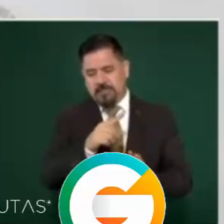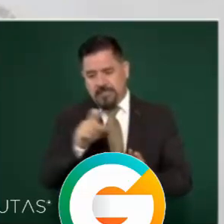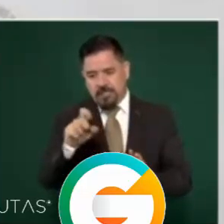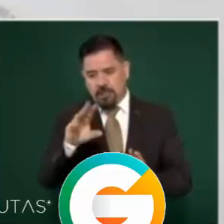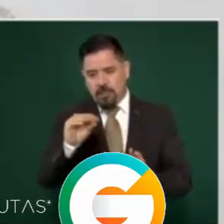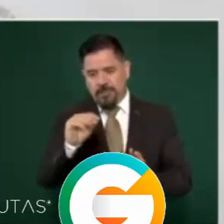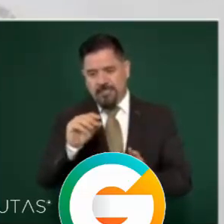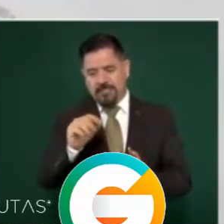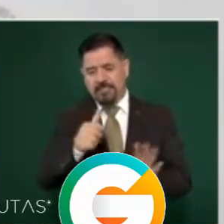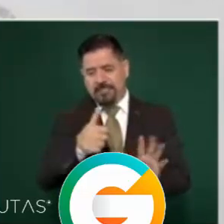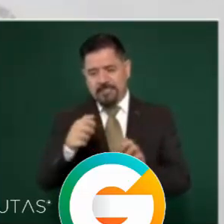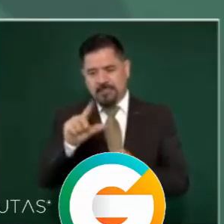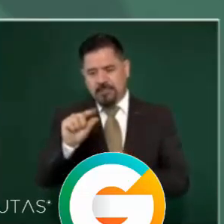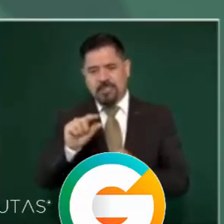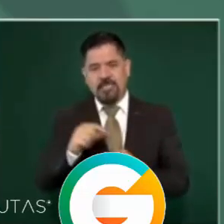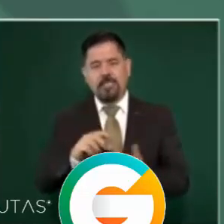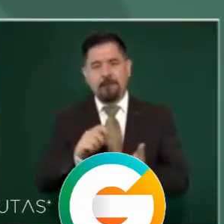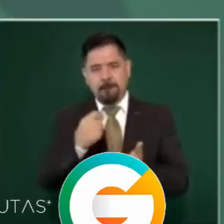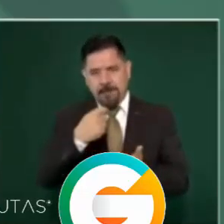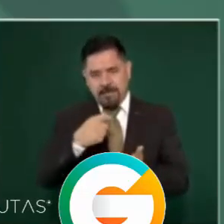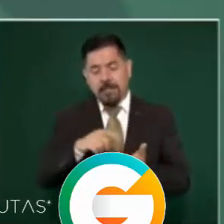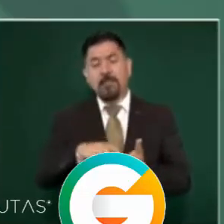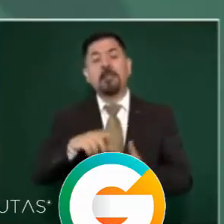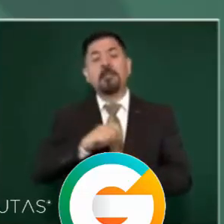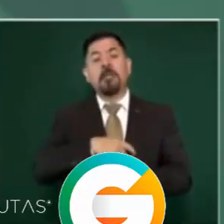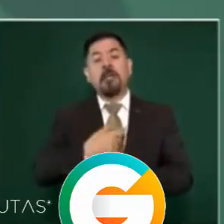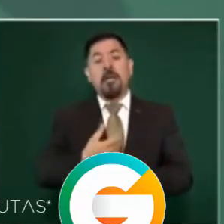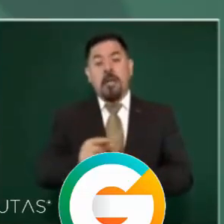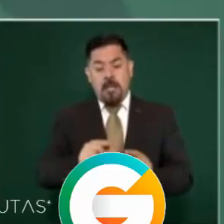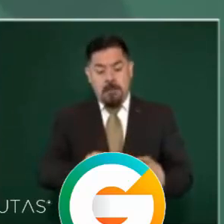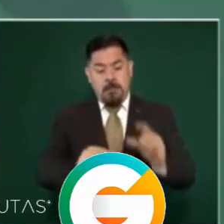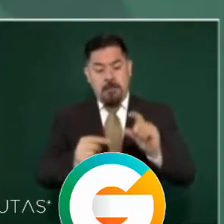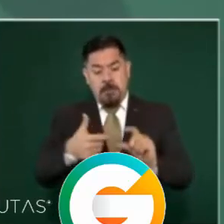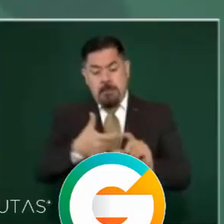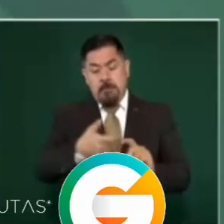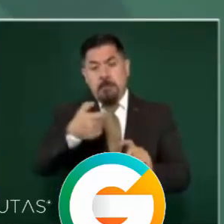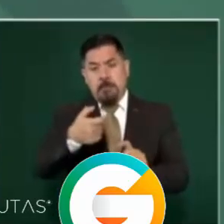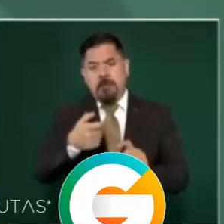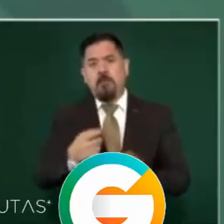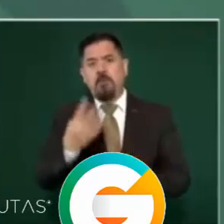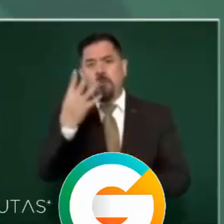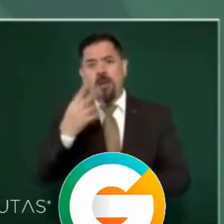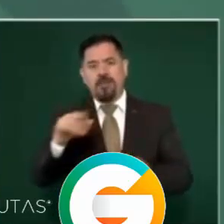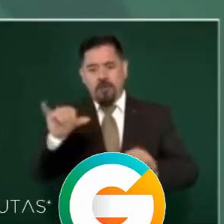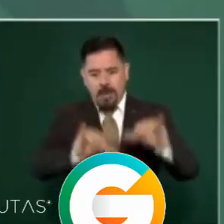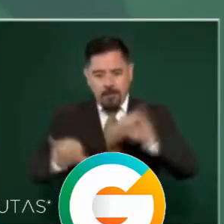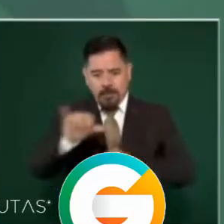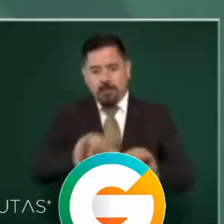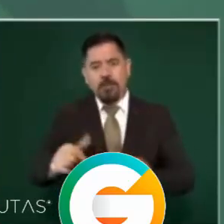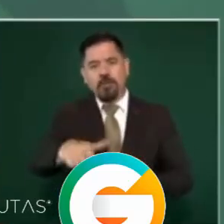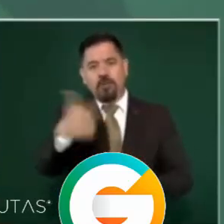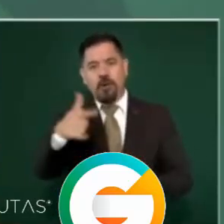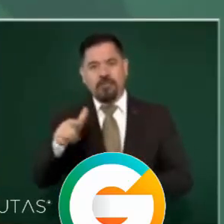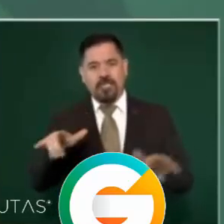3.196.270. Ampolletas de fentanilo, 936, 4 laboratorios, 12 pistas de